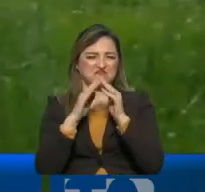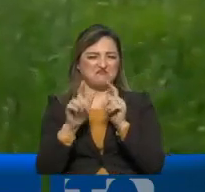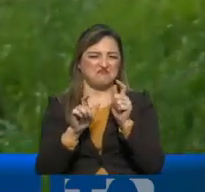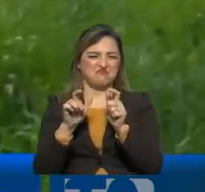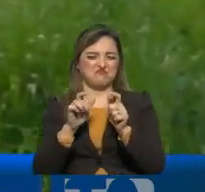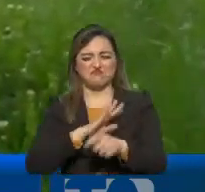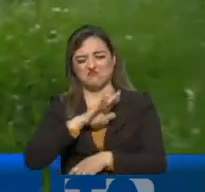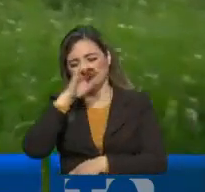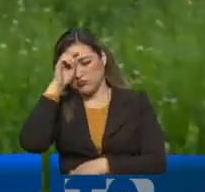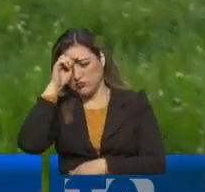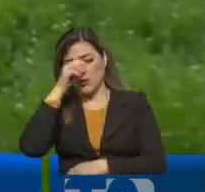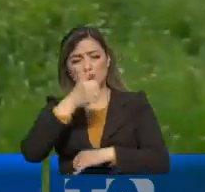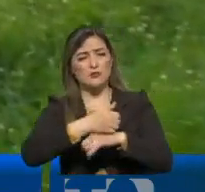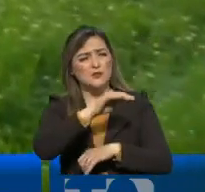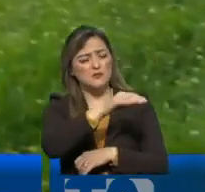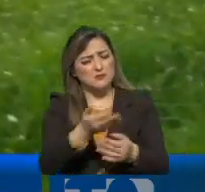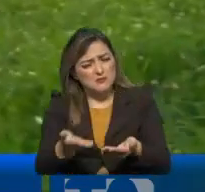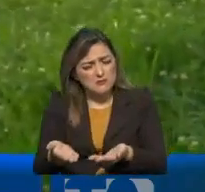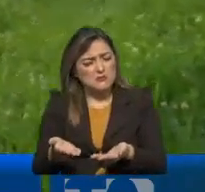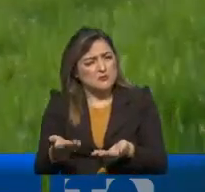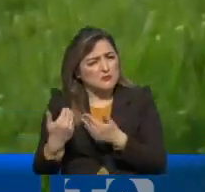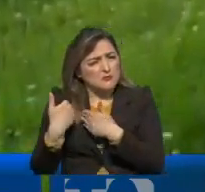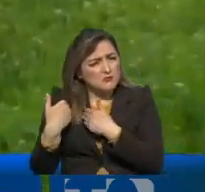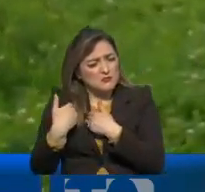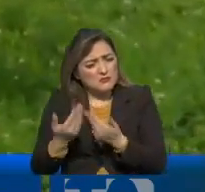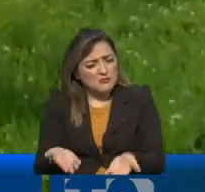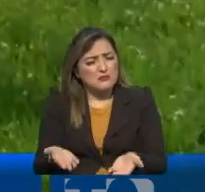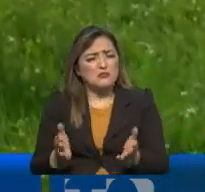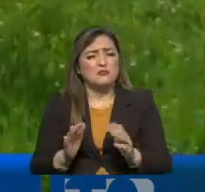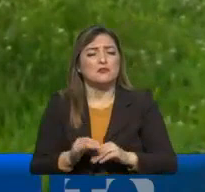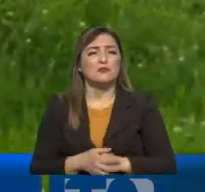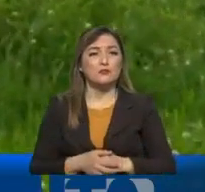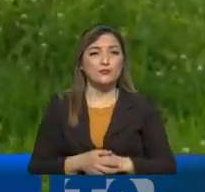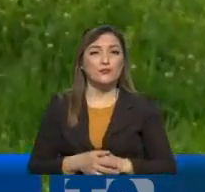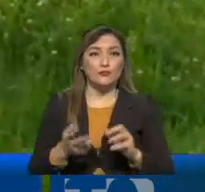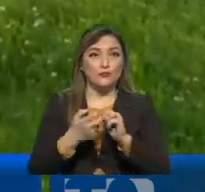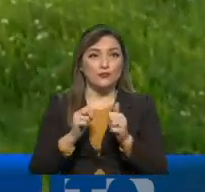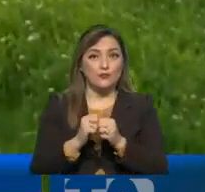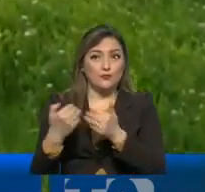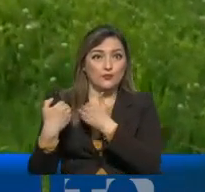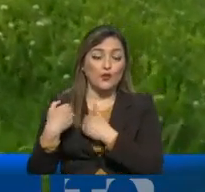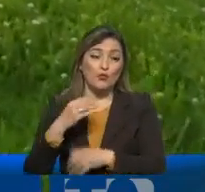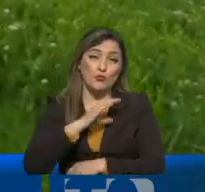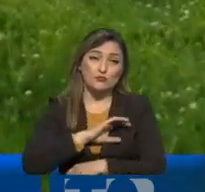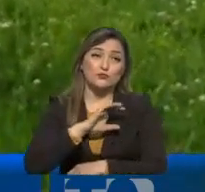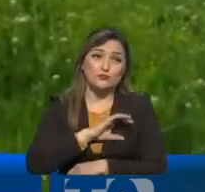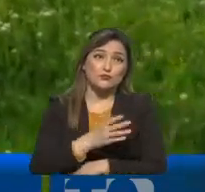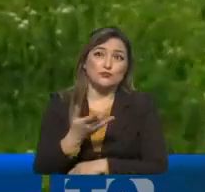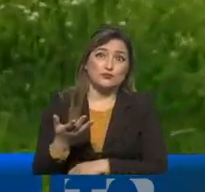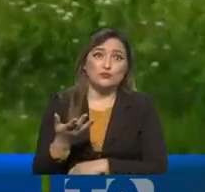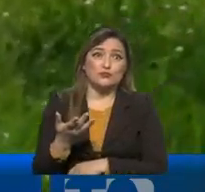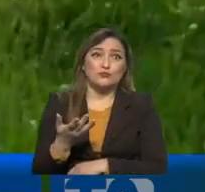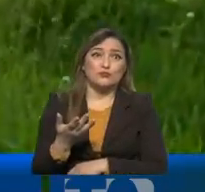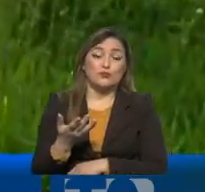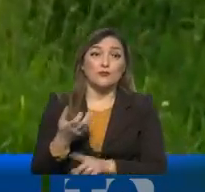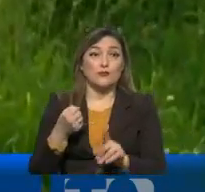las autoridades, que alguien se haga cargo de estos terrenos, porque hemos visto que el problema de los terrenos que pertenecen al municipio no solo está afectando